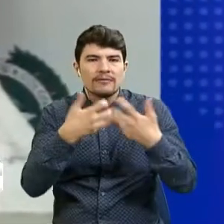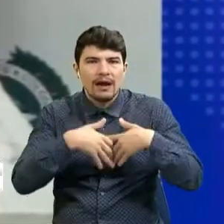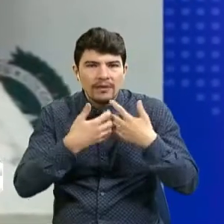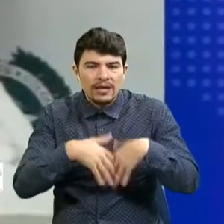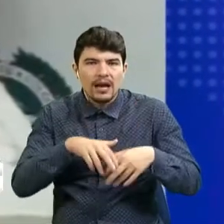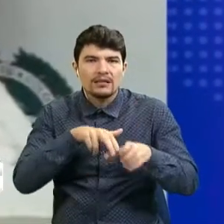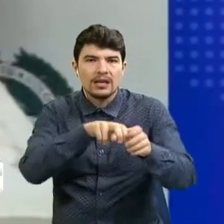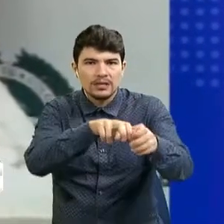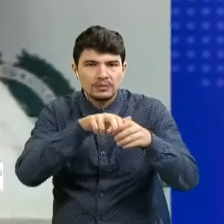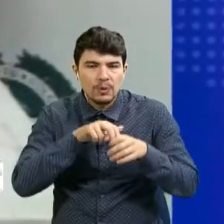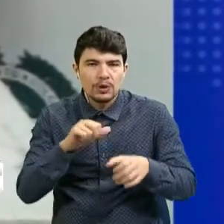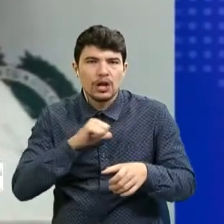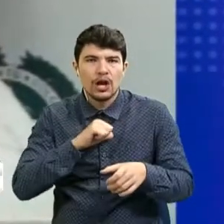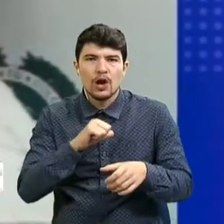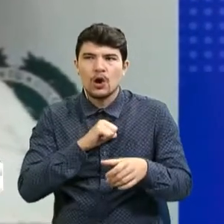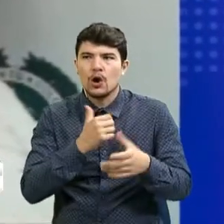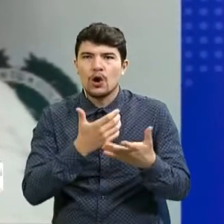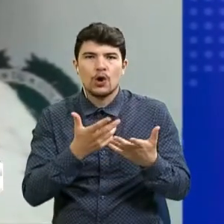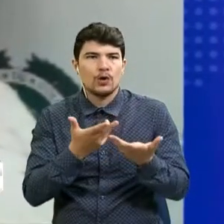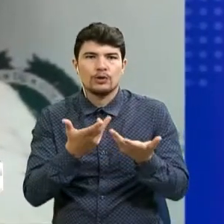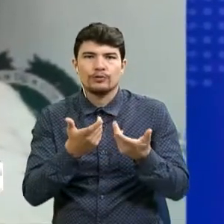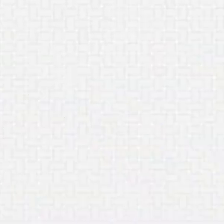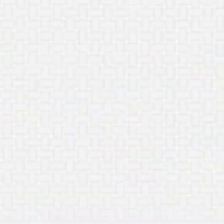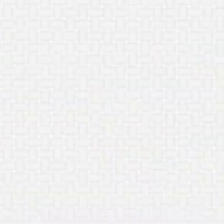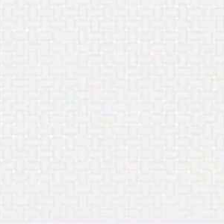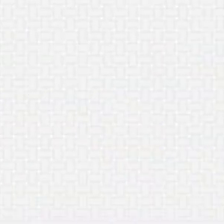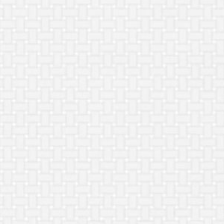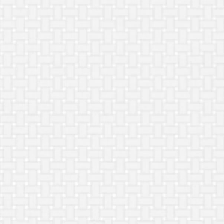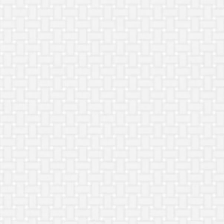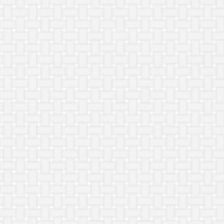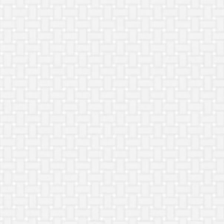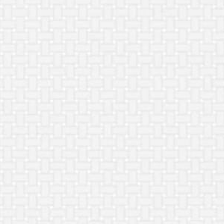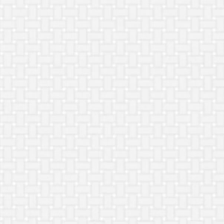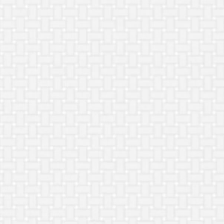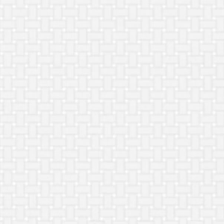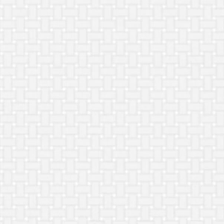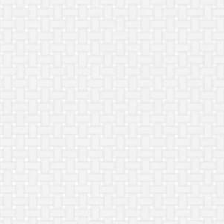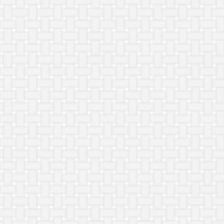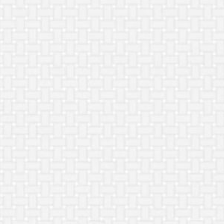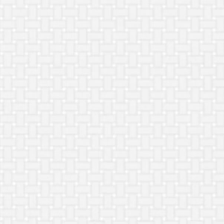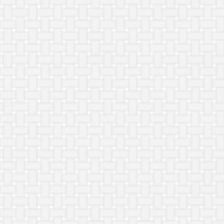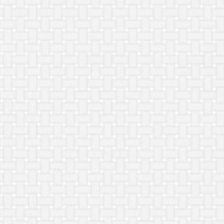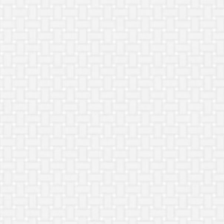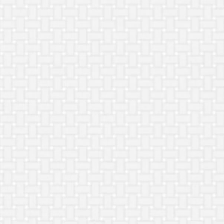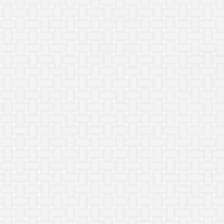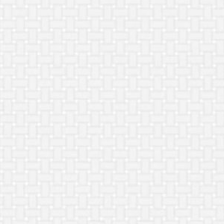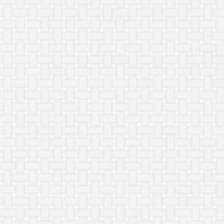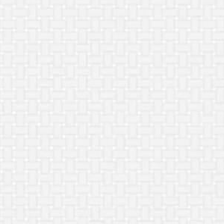fabricación o porte de armas de fuego, municiones y explosivos. Canaltro.com